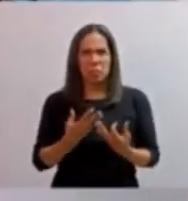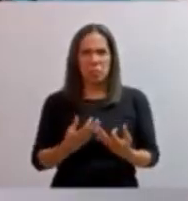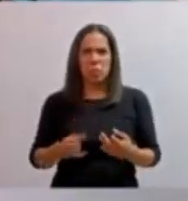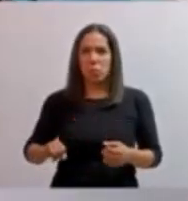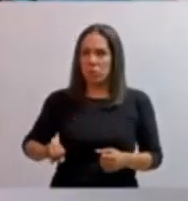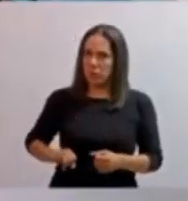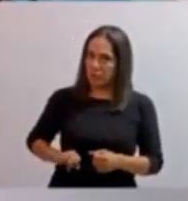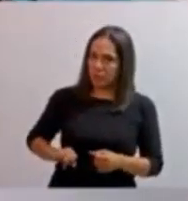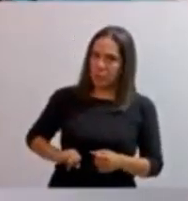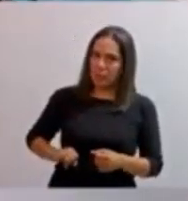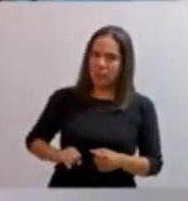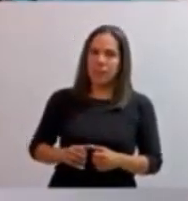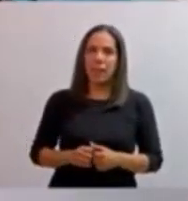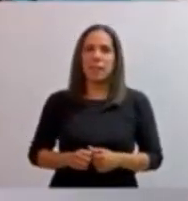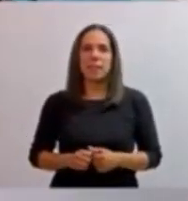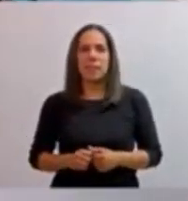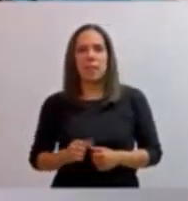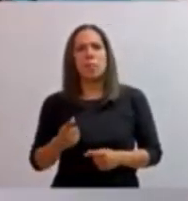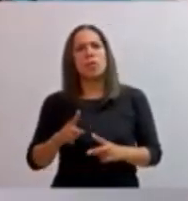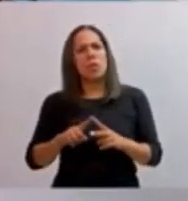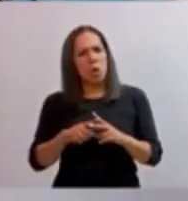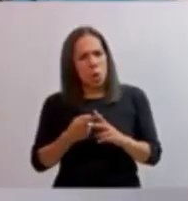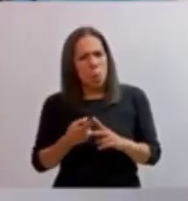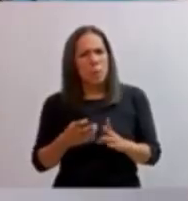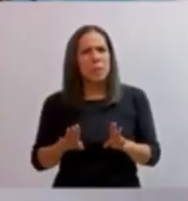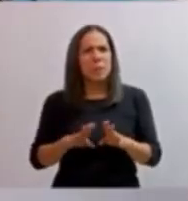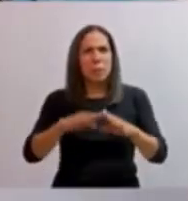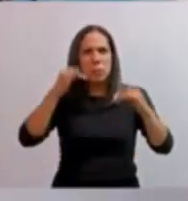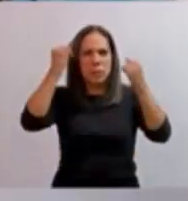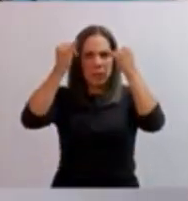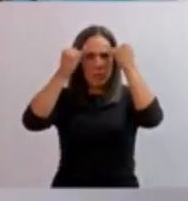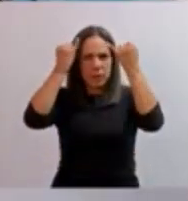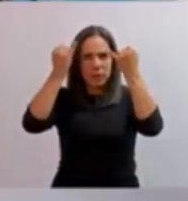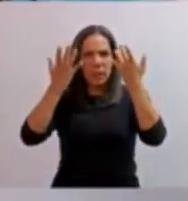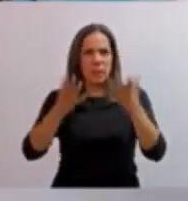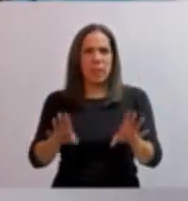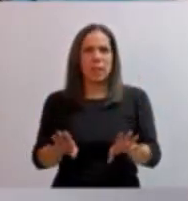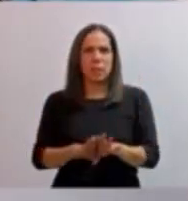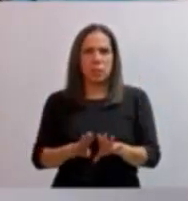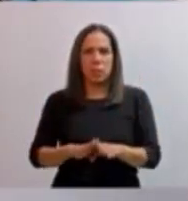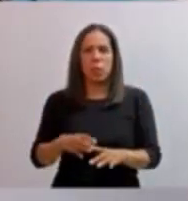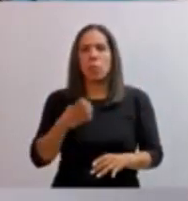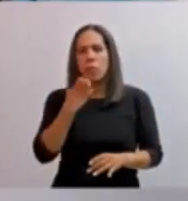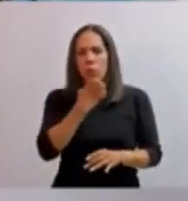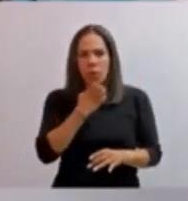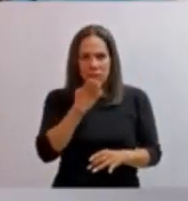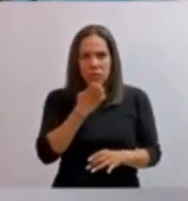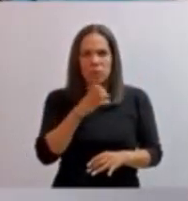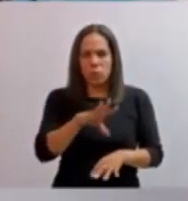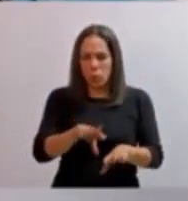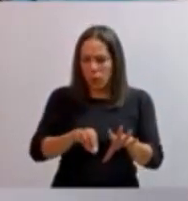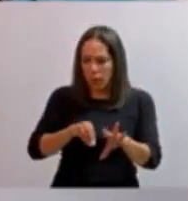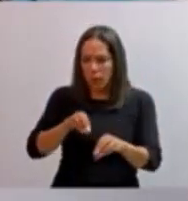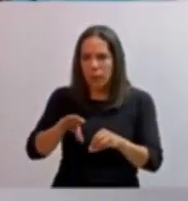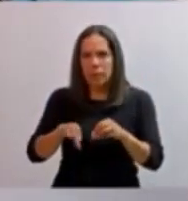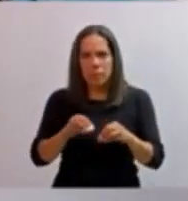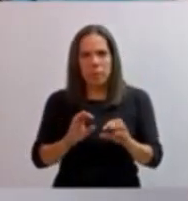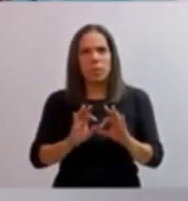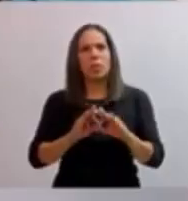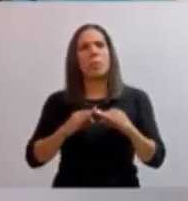ello planteamos en un inicio esta idea de cómo las escuelas van recreando, ¿verdad?